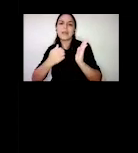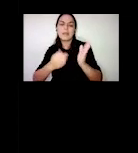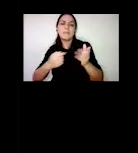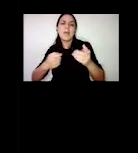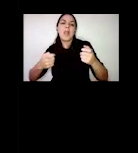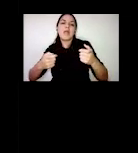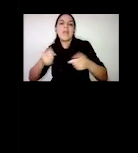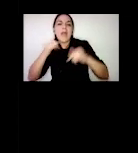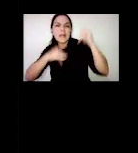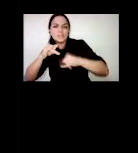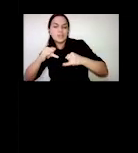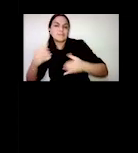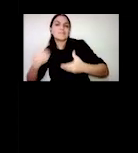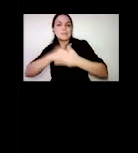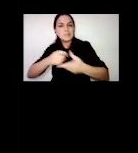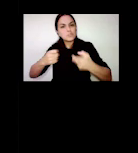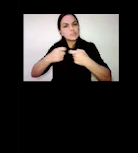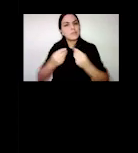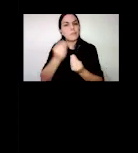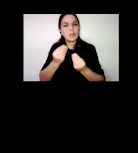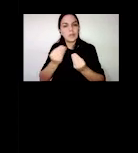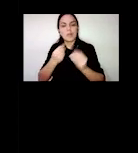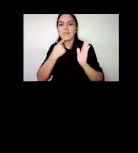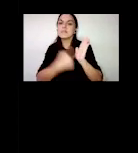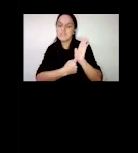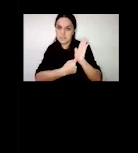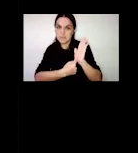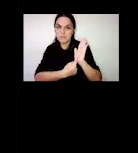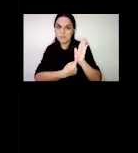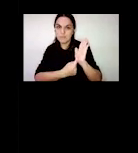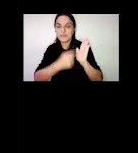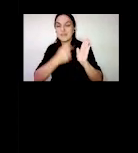ya que la ley de creación de las SAS dice que ante